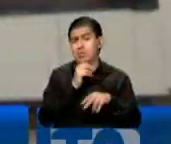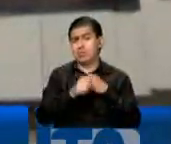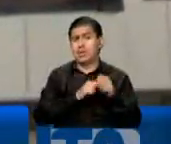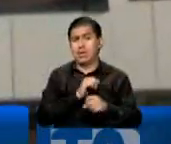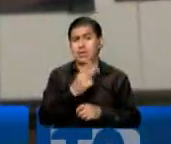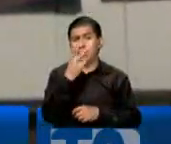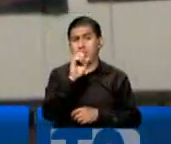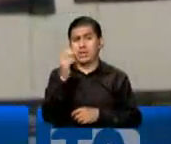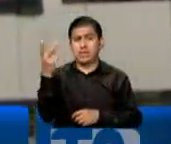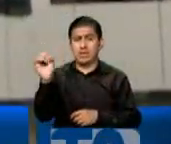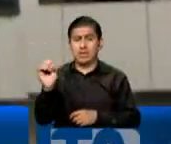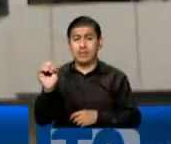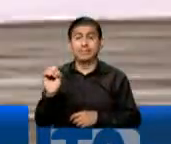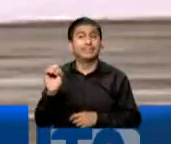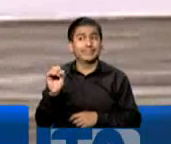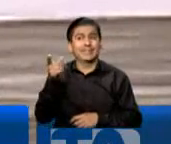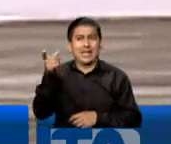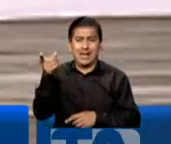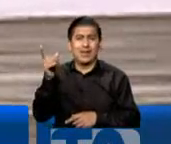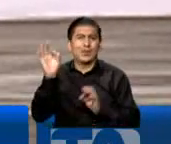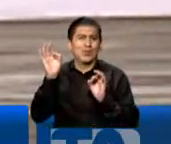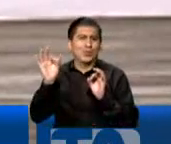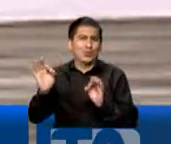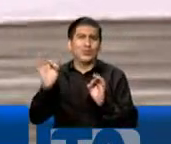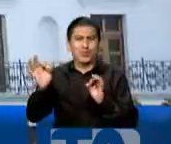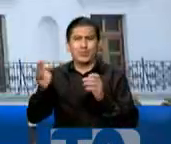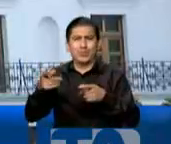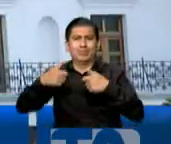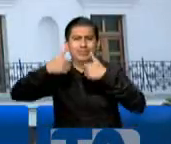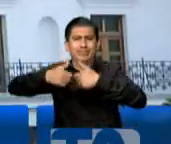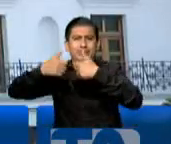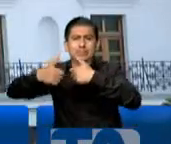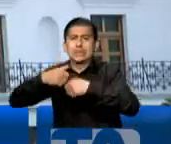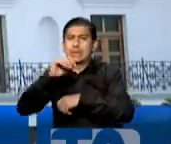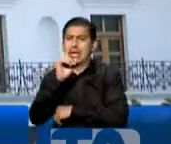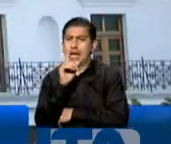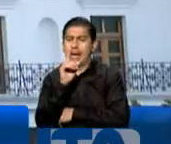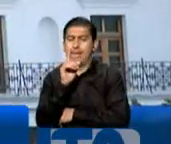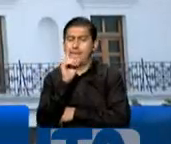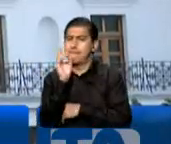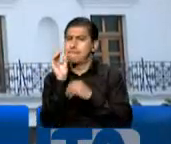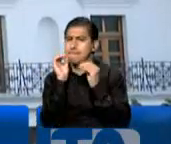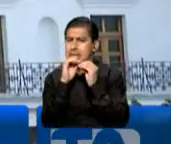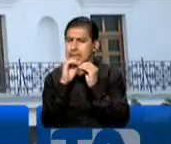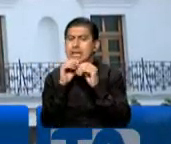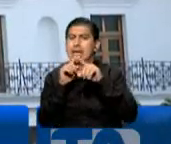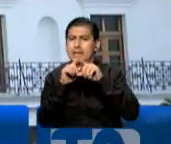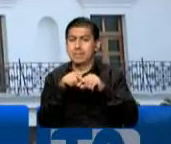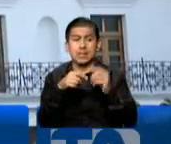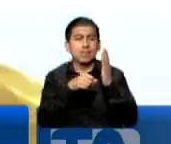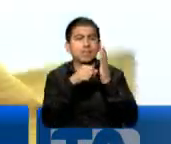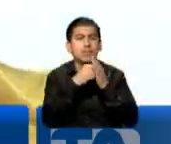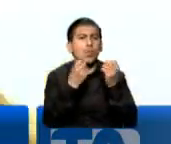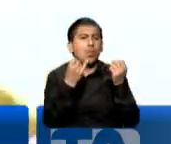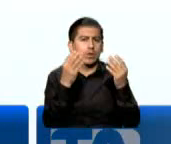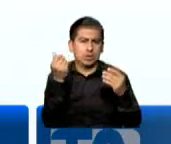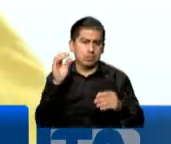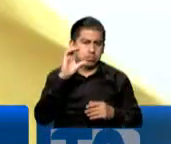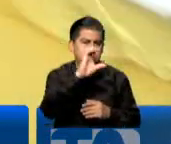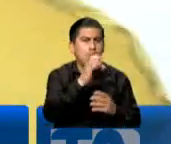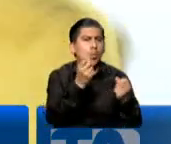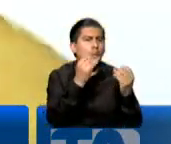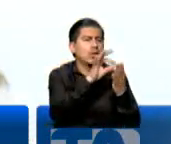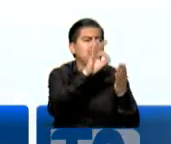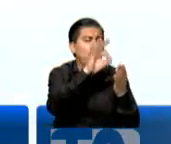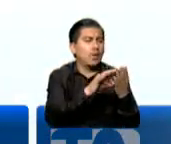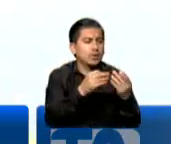2020, por tratarse de un año electoral, pero anticipó que se tomará en cuenta lo ejecutado y no lo programado para